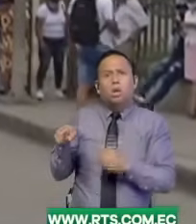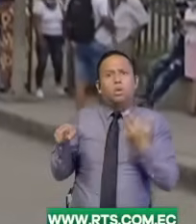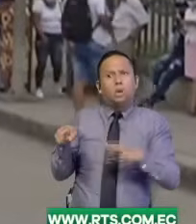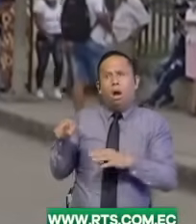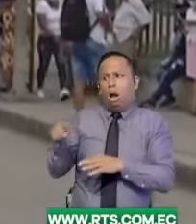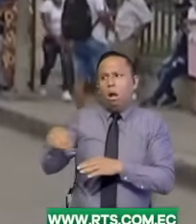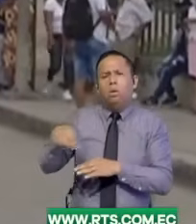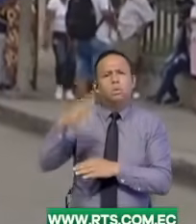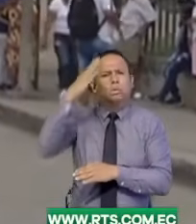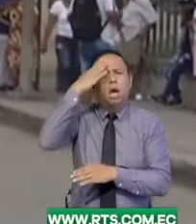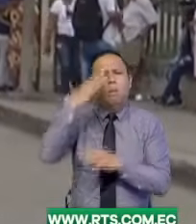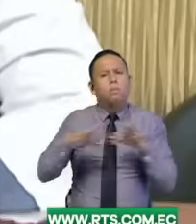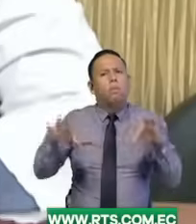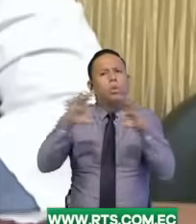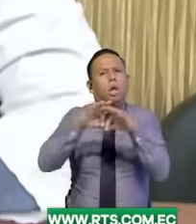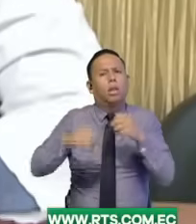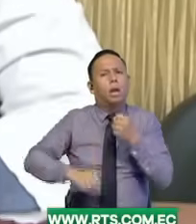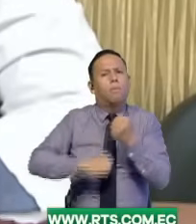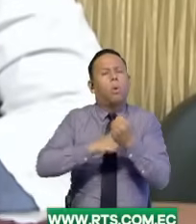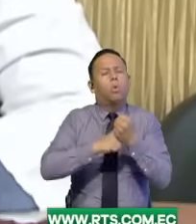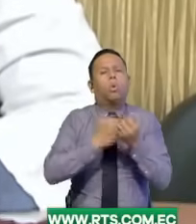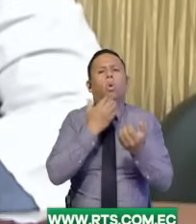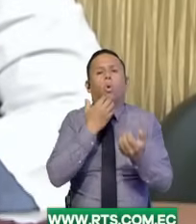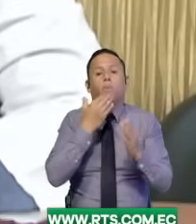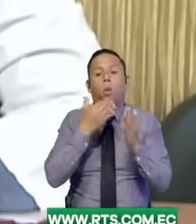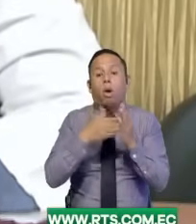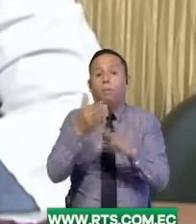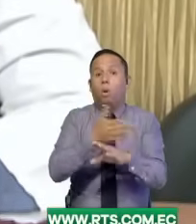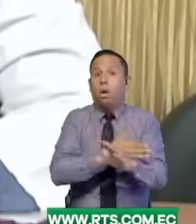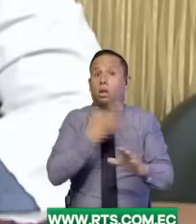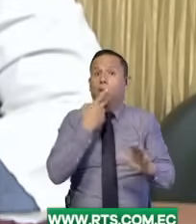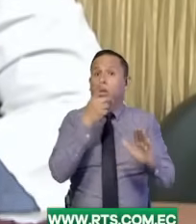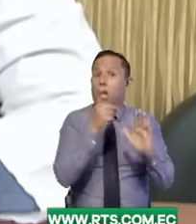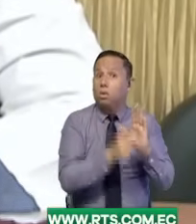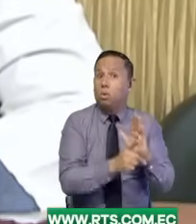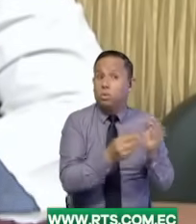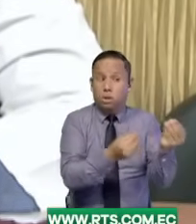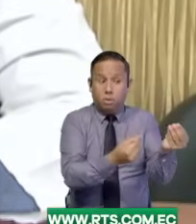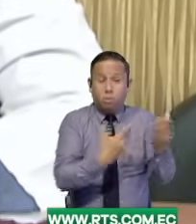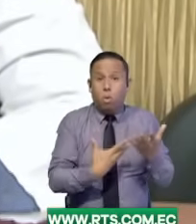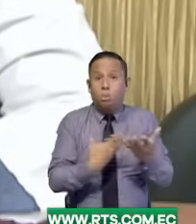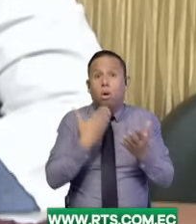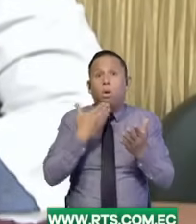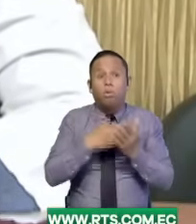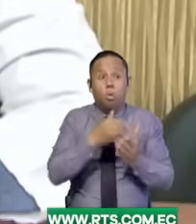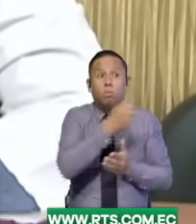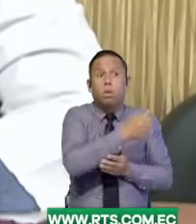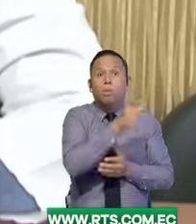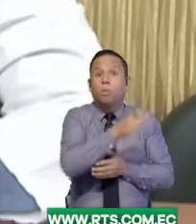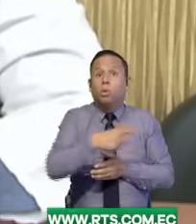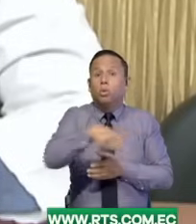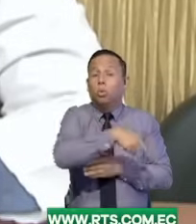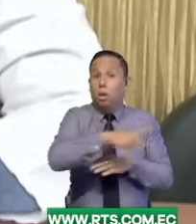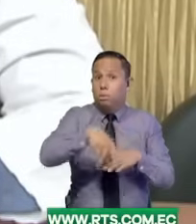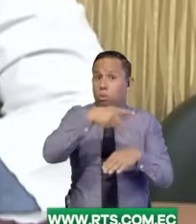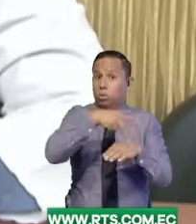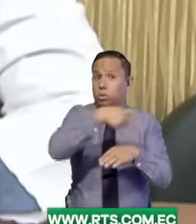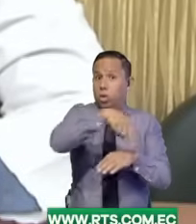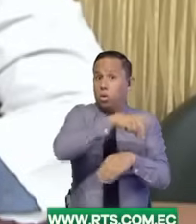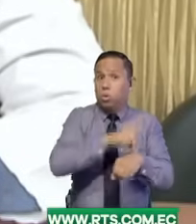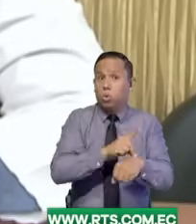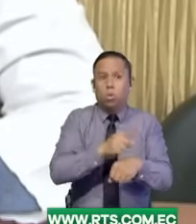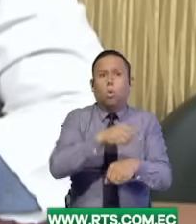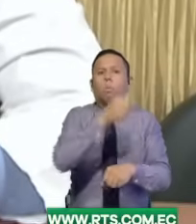otros mecanismos. Cuando recibíamos las denuncias, y cosa curiosa, no la hacían los profesionales de salud rural, sino